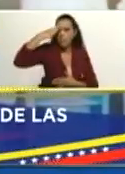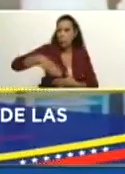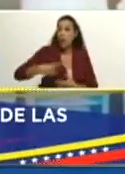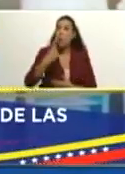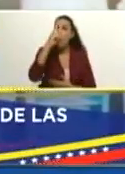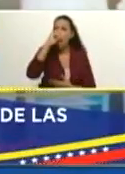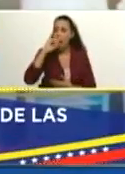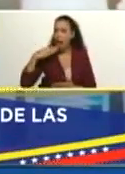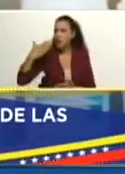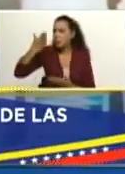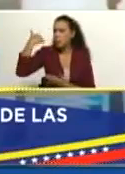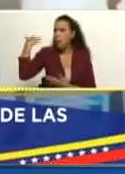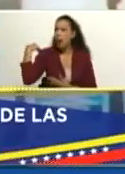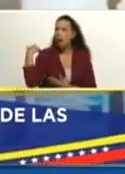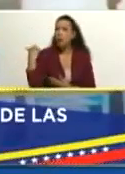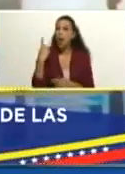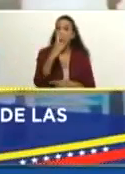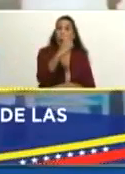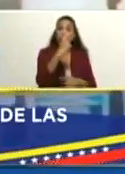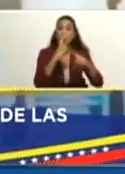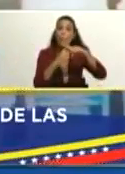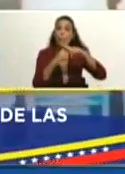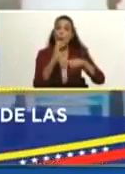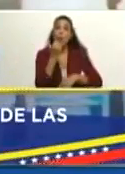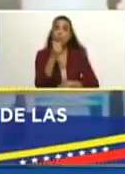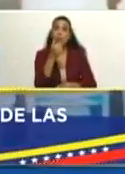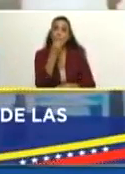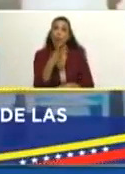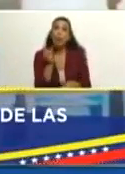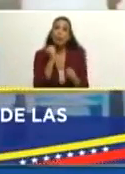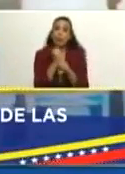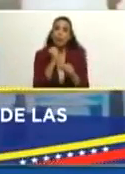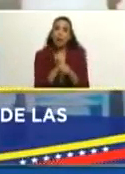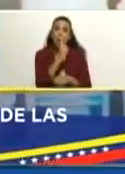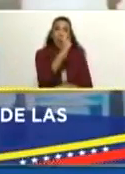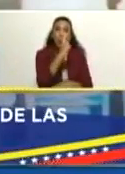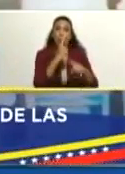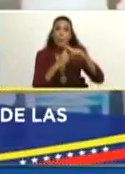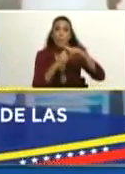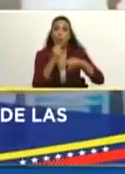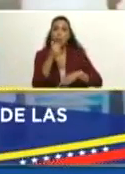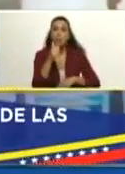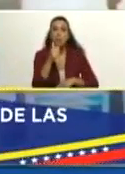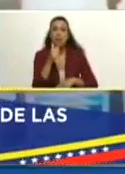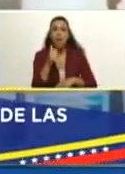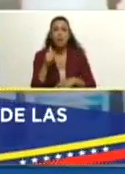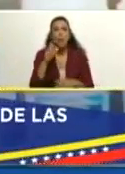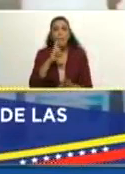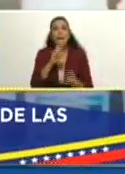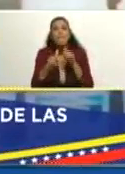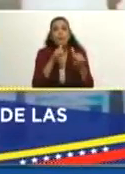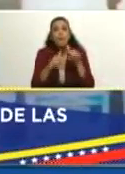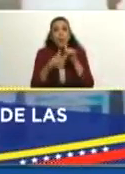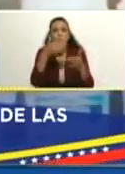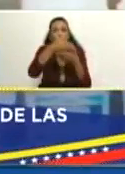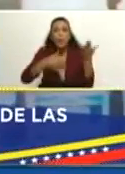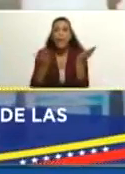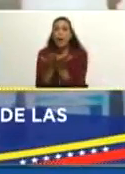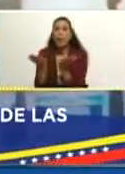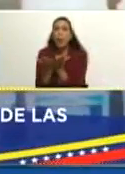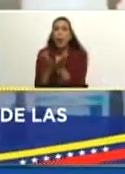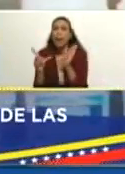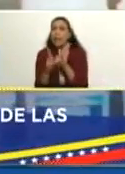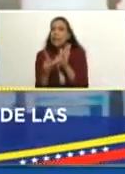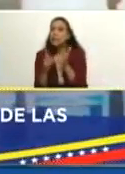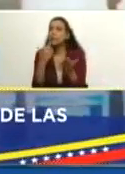año, con el 1x10 del buen gobierno. El 1x10 del buen gobierno, entonces llegaban los reportes. Escuela tal,